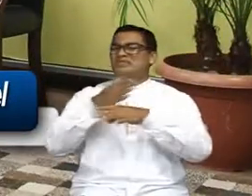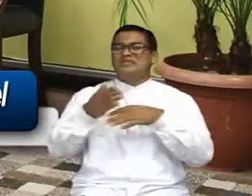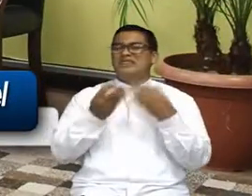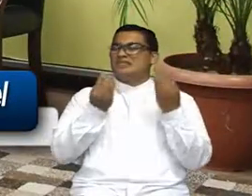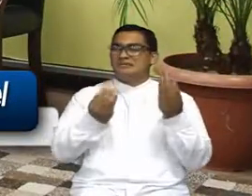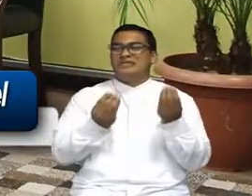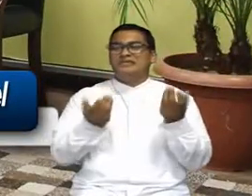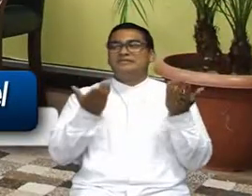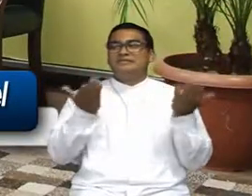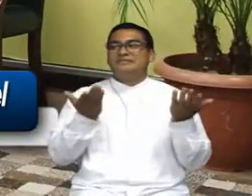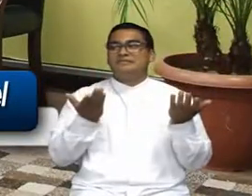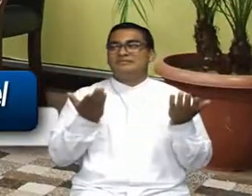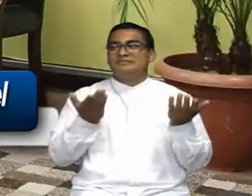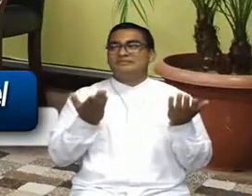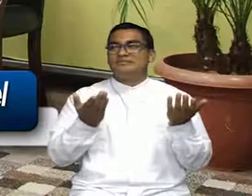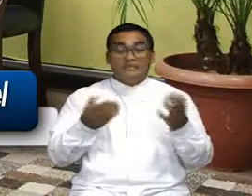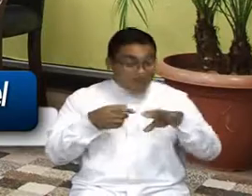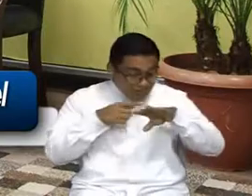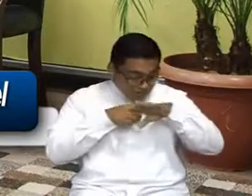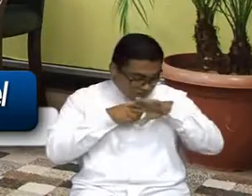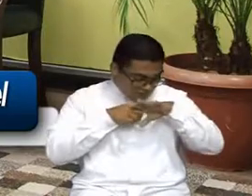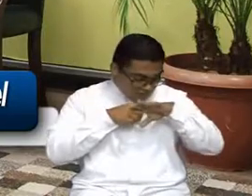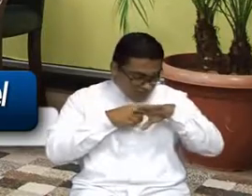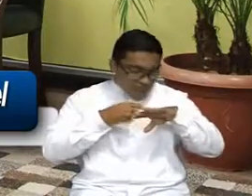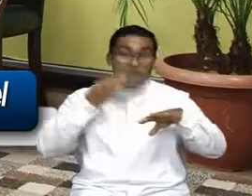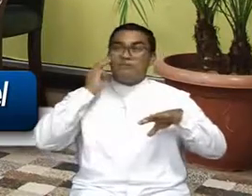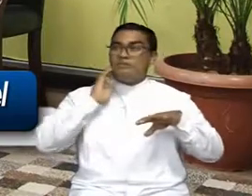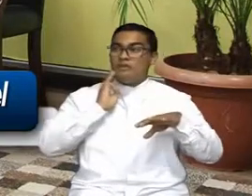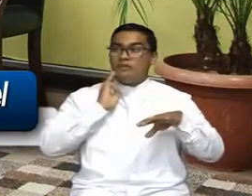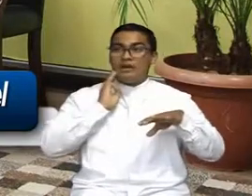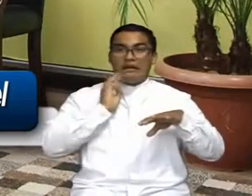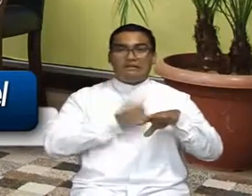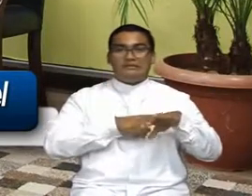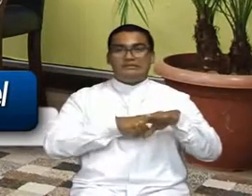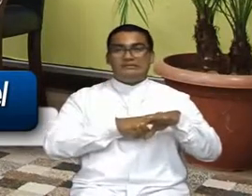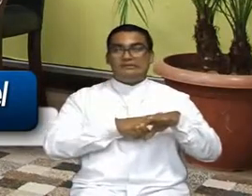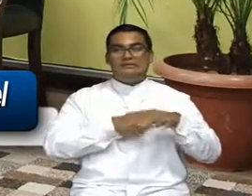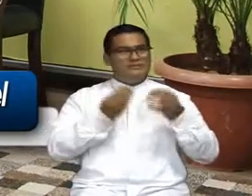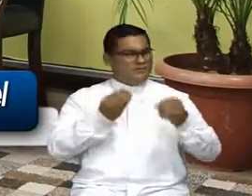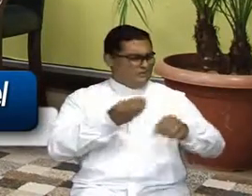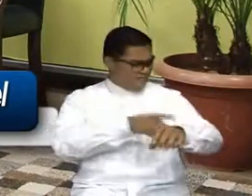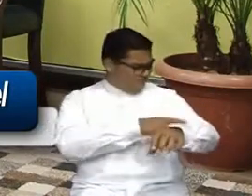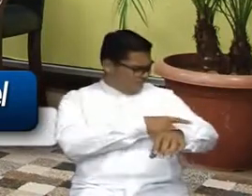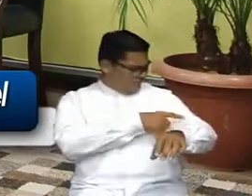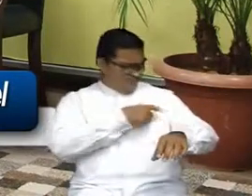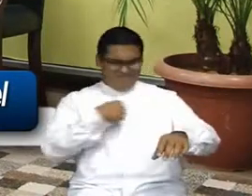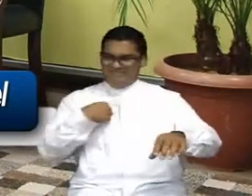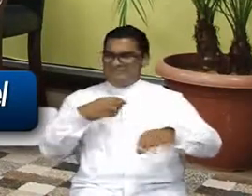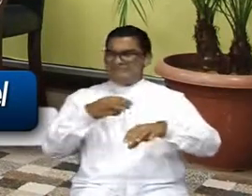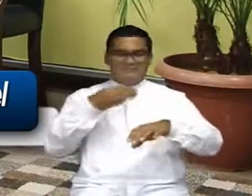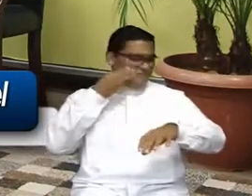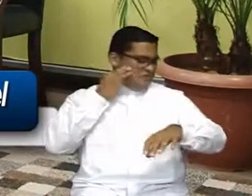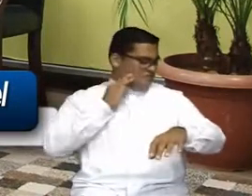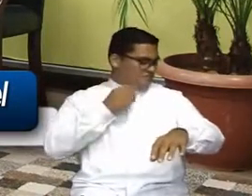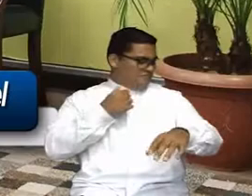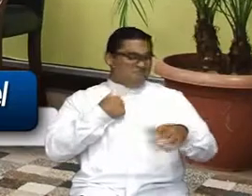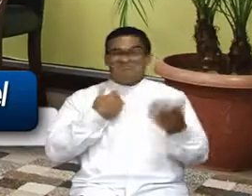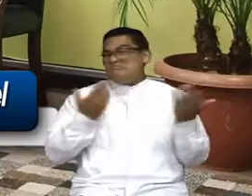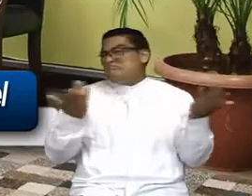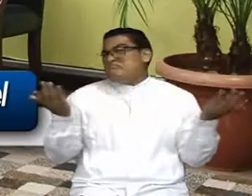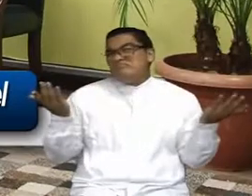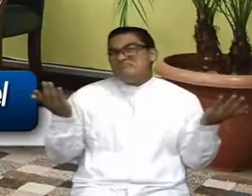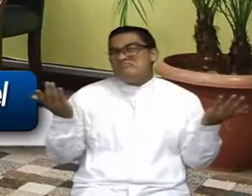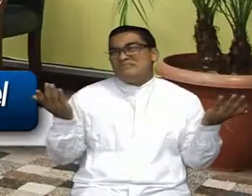Es multifactorial. Sí. O sea, que me aparezca un morado en la piel, me aparezcan varios morados en la piel, sin una causa aparente, que